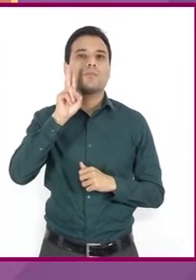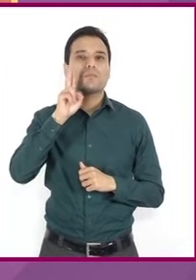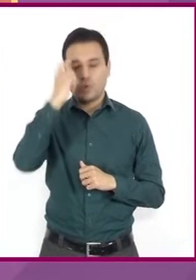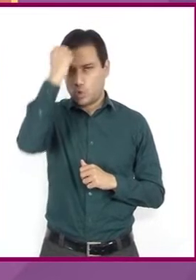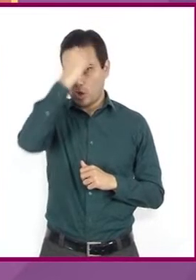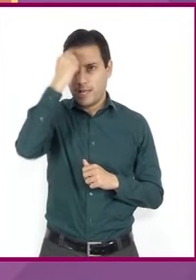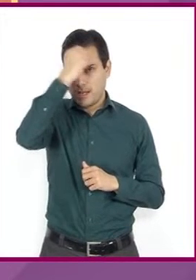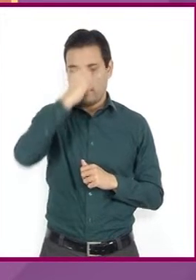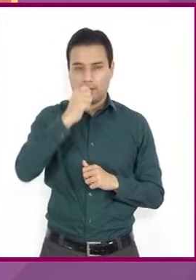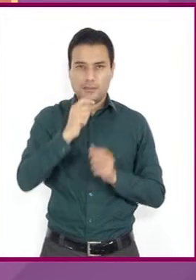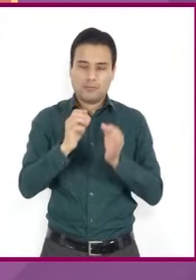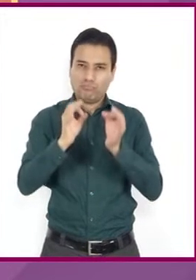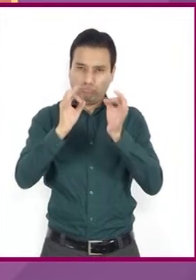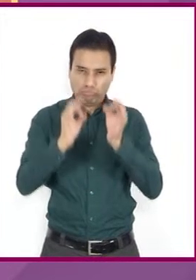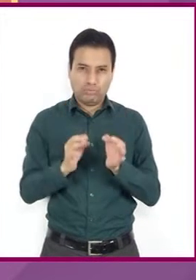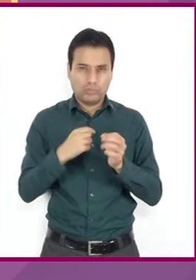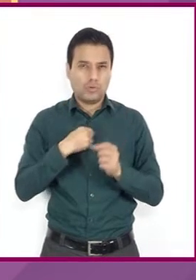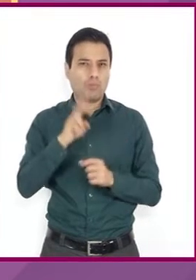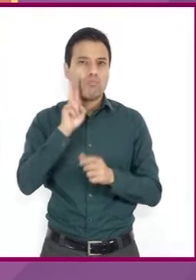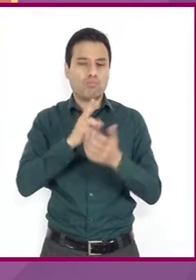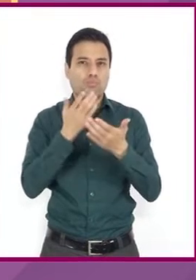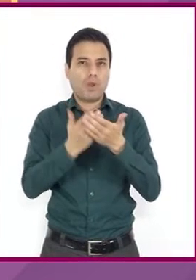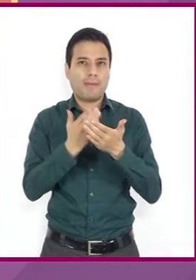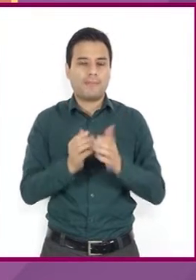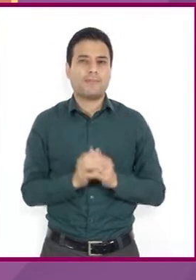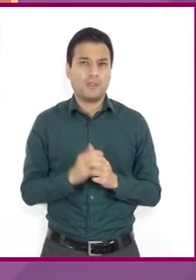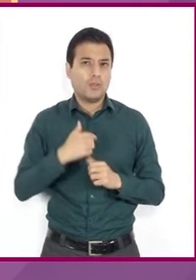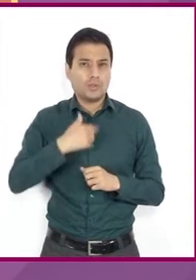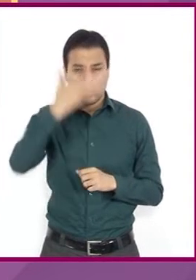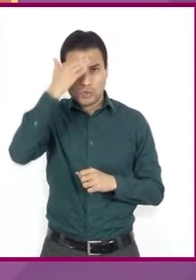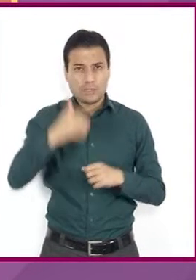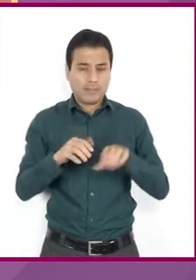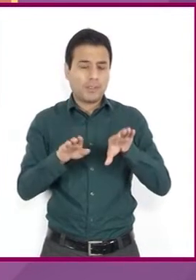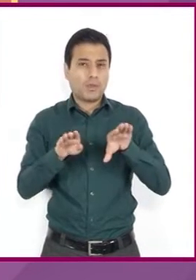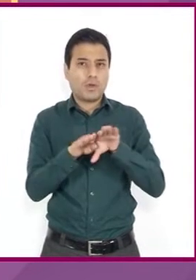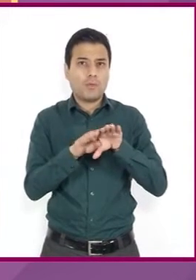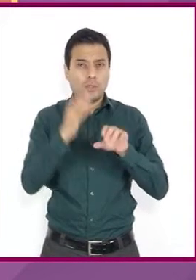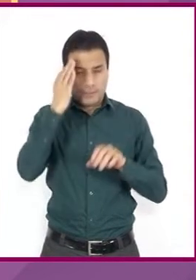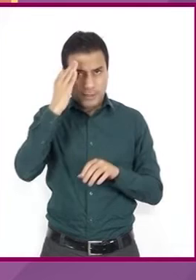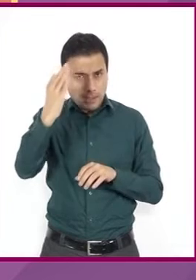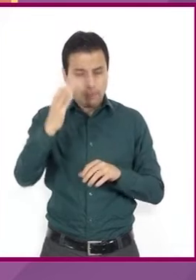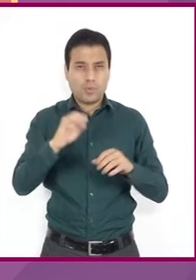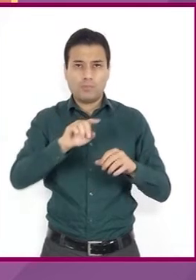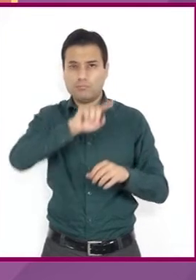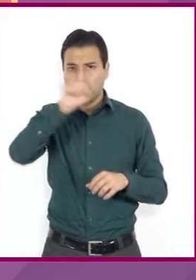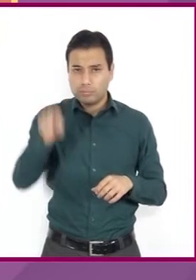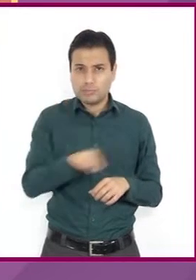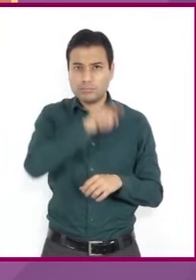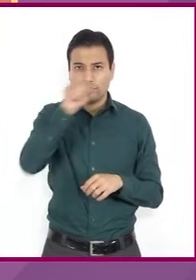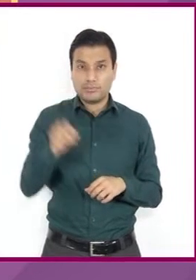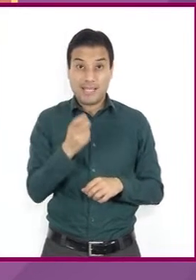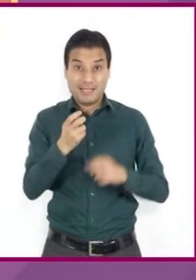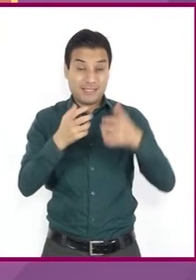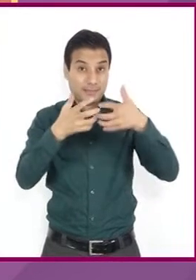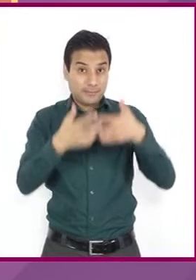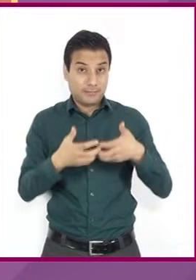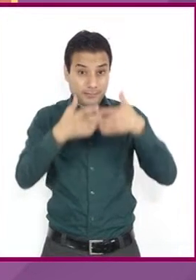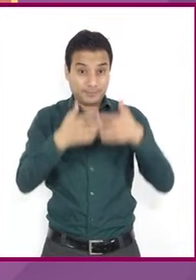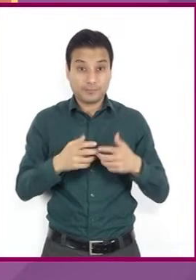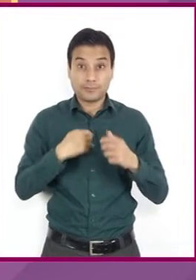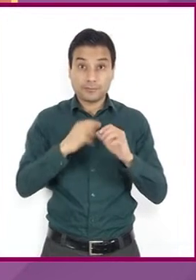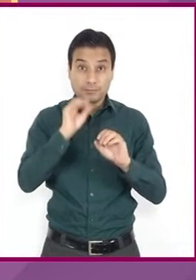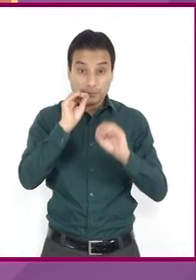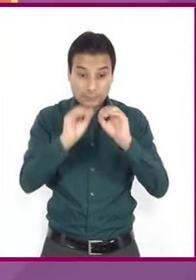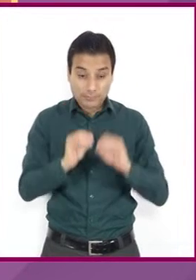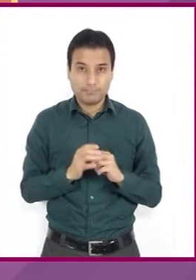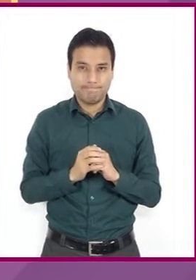hindú. Encontré la fórmula exacta para demostrar que el tiempo es circular. Esta máquina que inventé comprobará